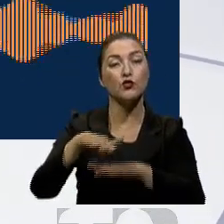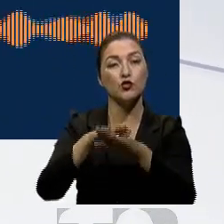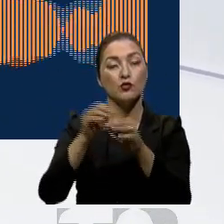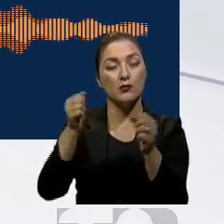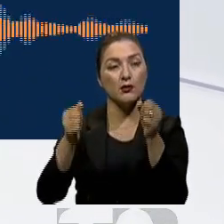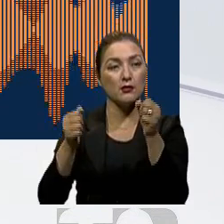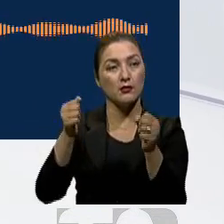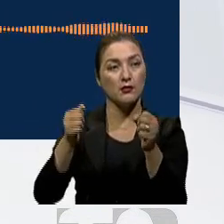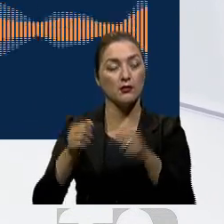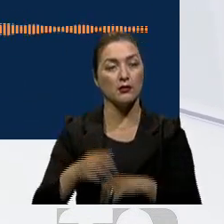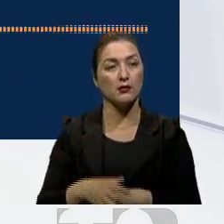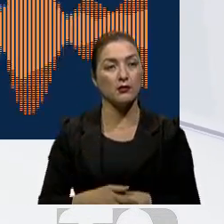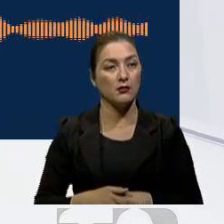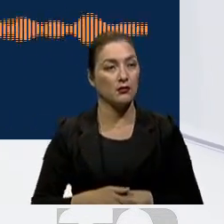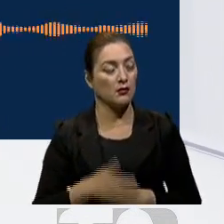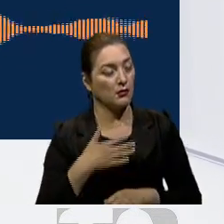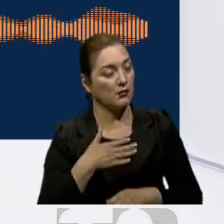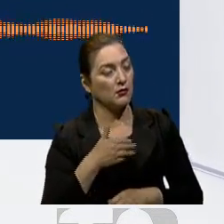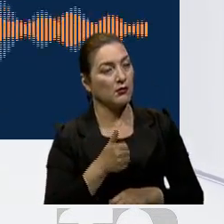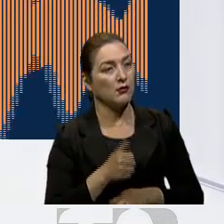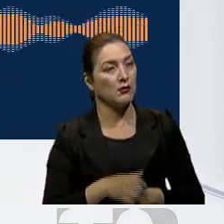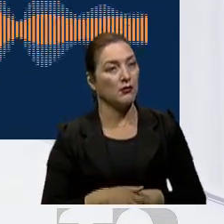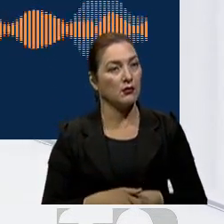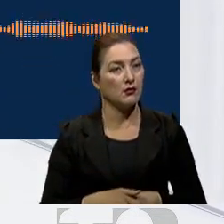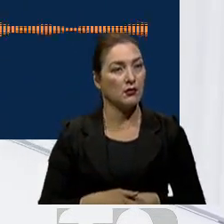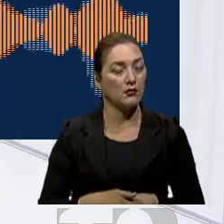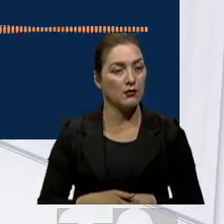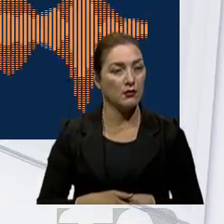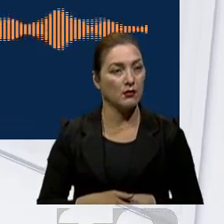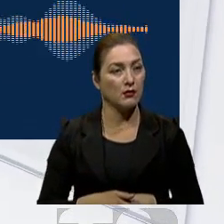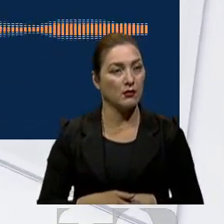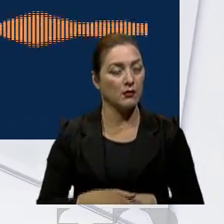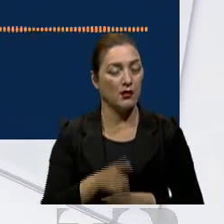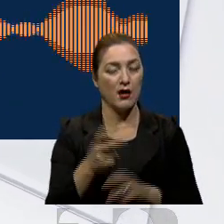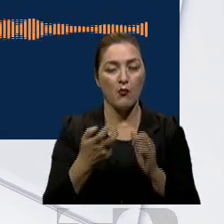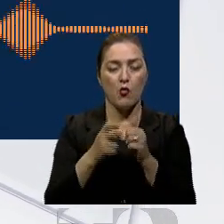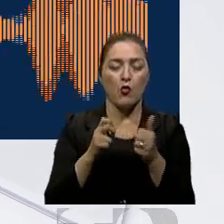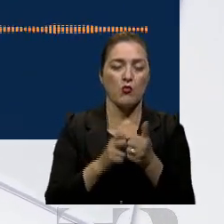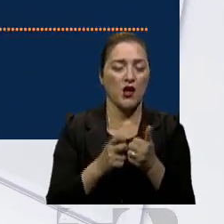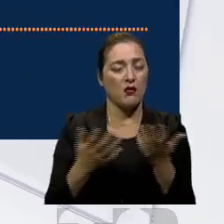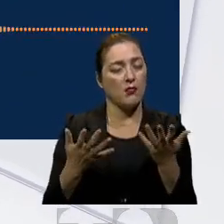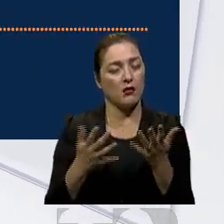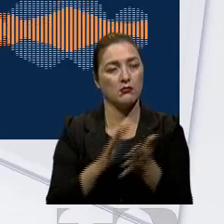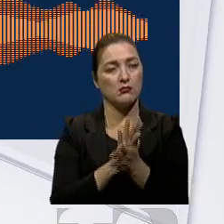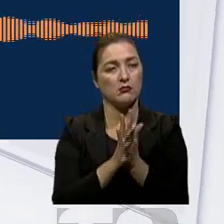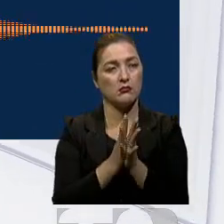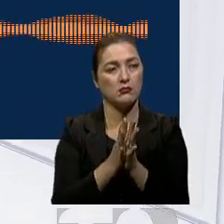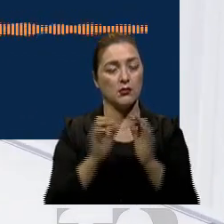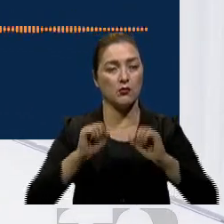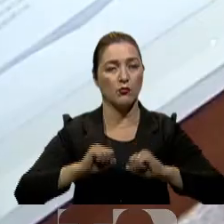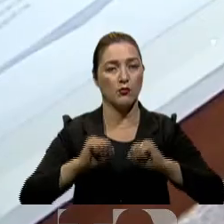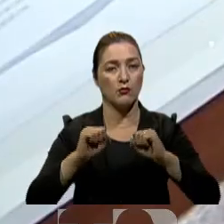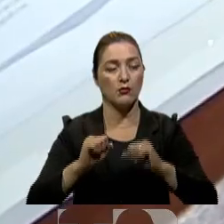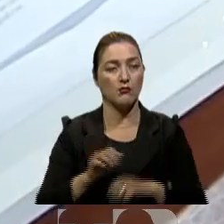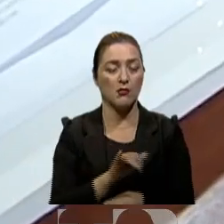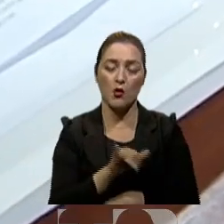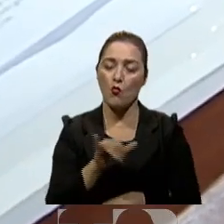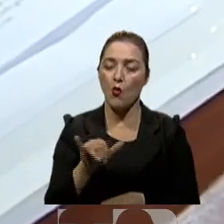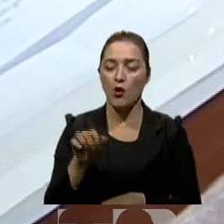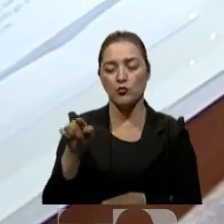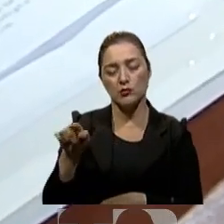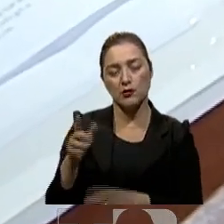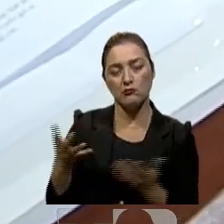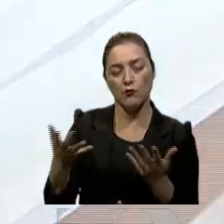sobre el tema. Sí, ¿cómo le va? De pronto, para que no haya ningún tipo de inconveniente, para que de la misma manera esté usted.